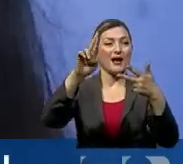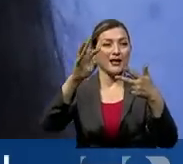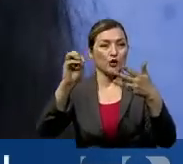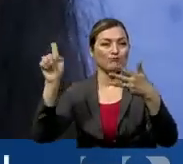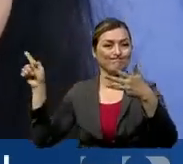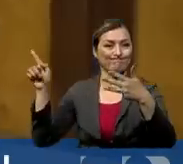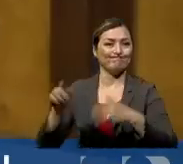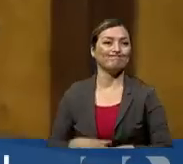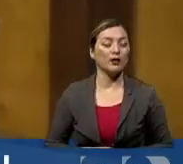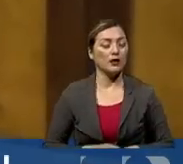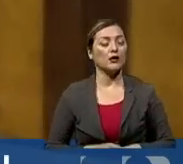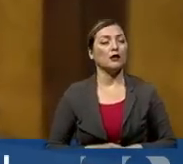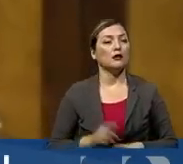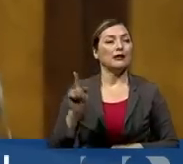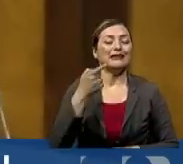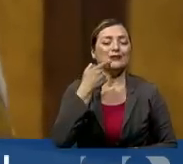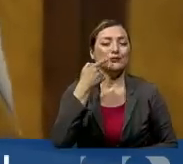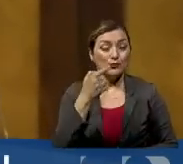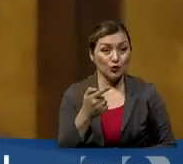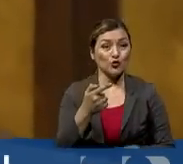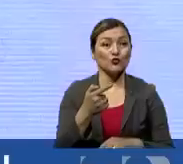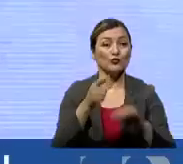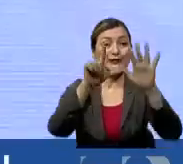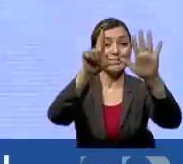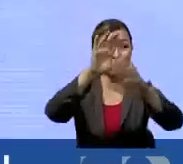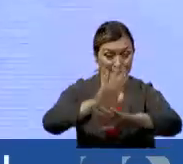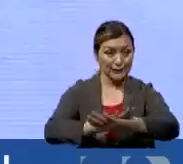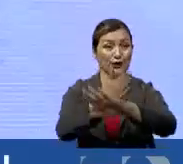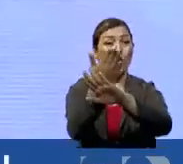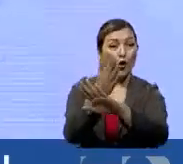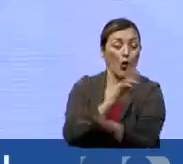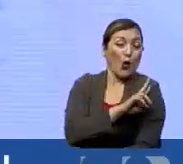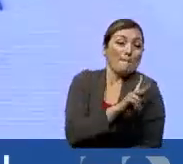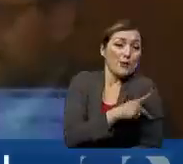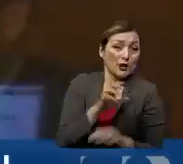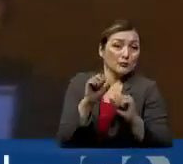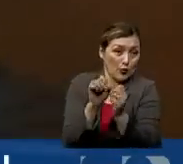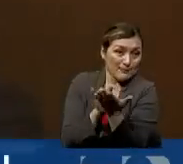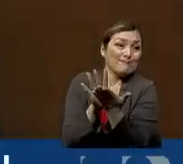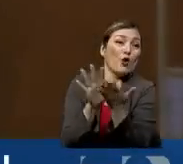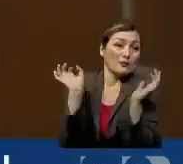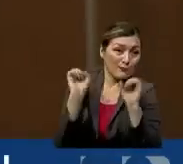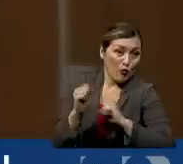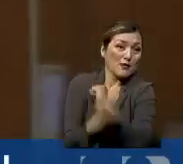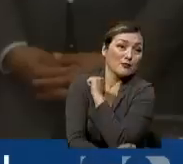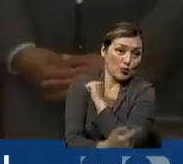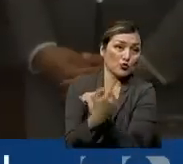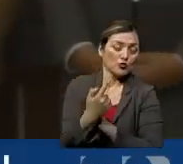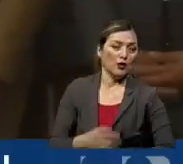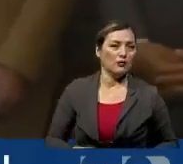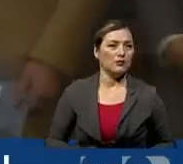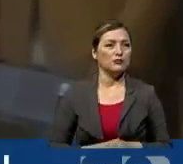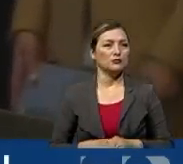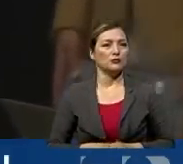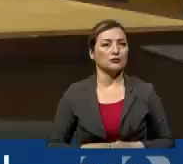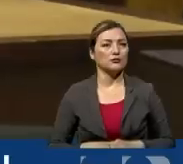del Carmen Maldonado. Almeida señalaba así parte de las 7 causales que ponen a los vocales frente a una eventual censura y